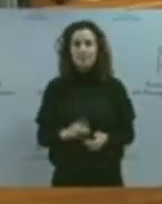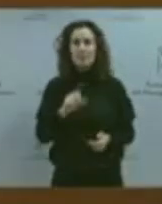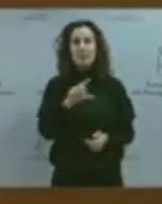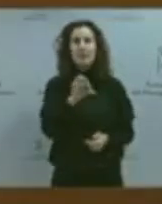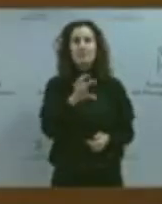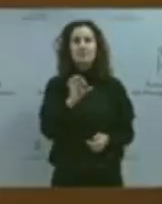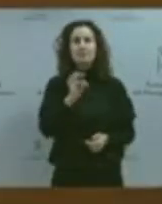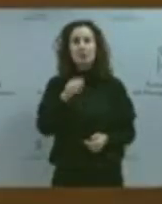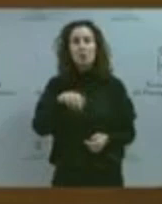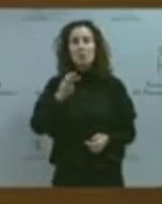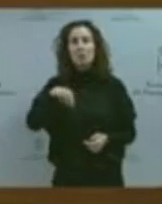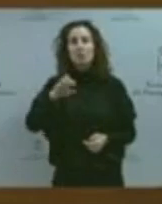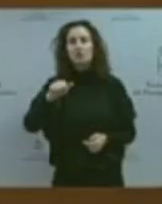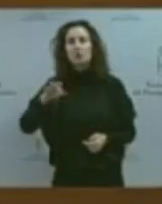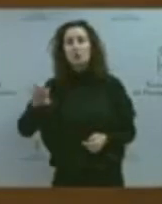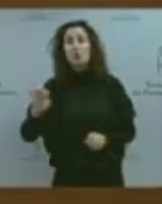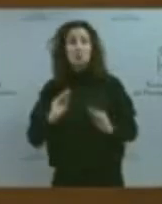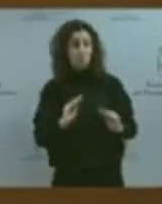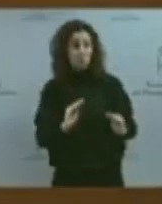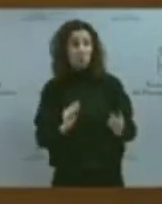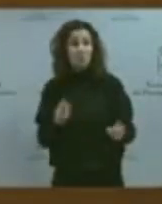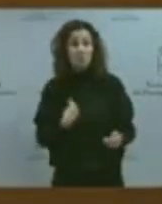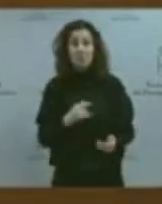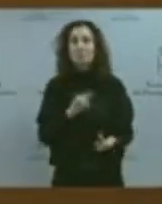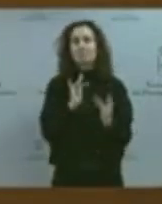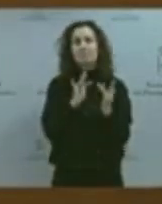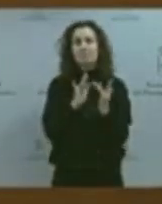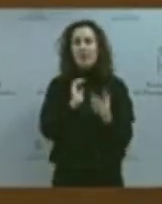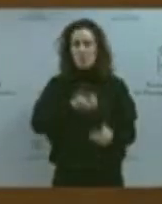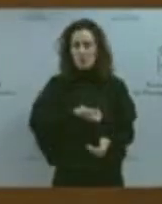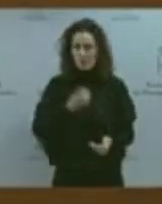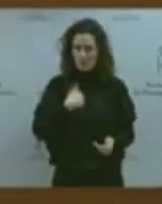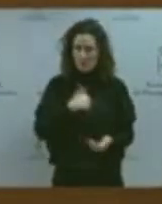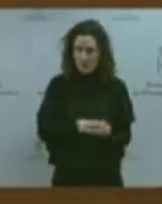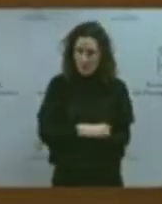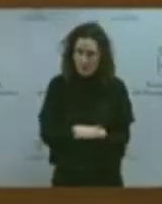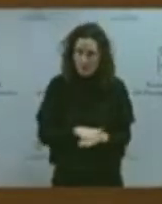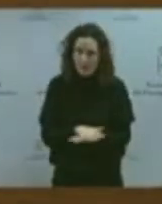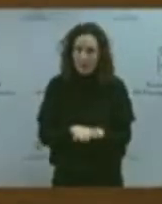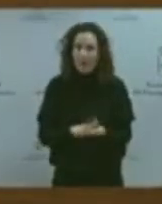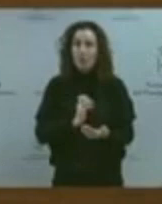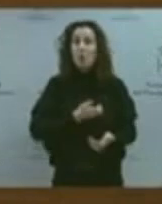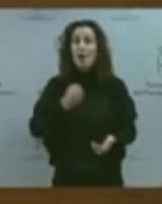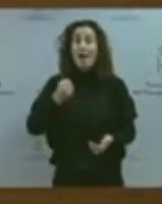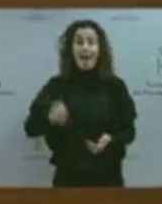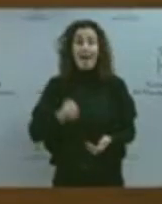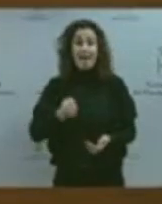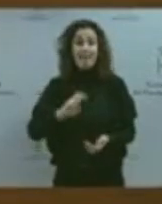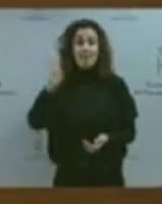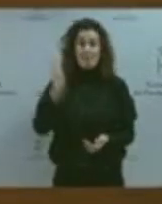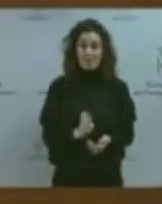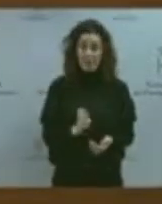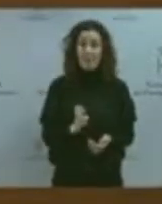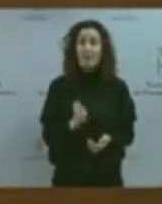efectivamente, hemos hecho contactos con el ayuntamiento, también el alcalde visitó la consejería y tuvimos una reunión. El edificio tiene 40